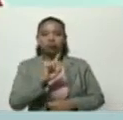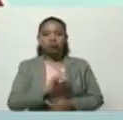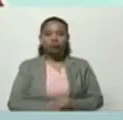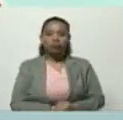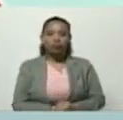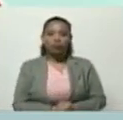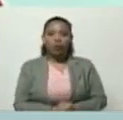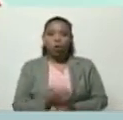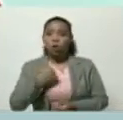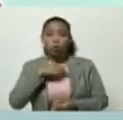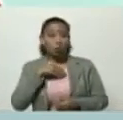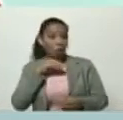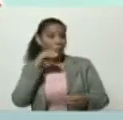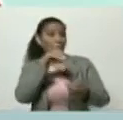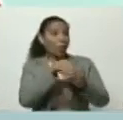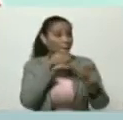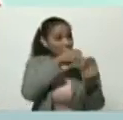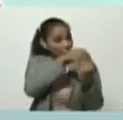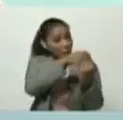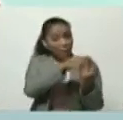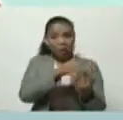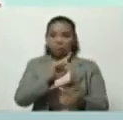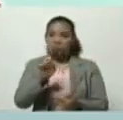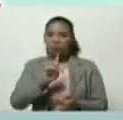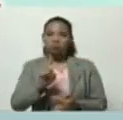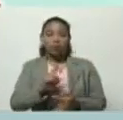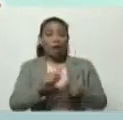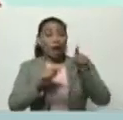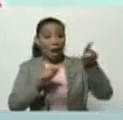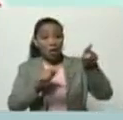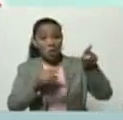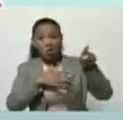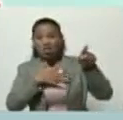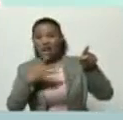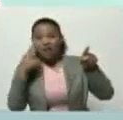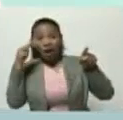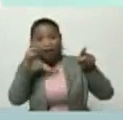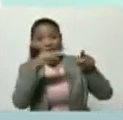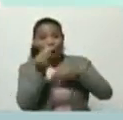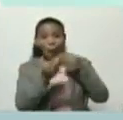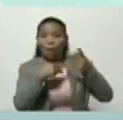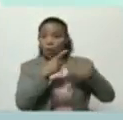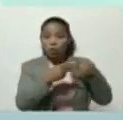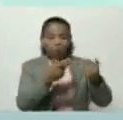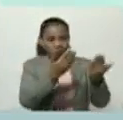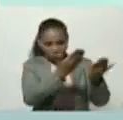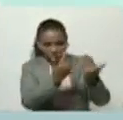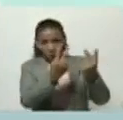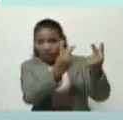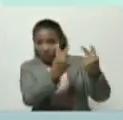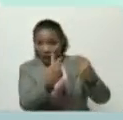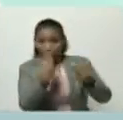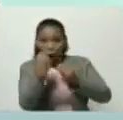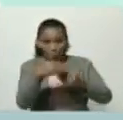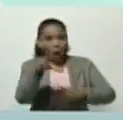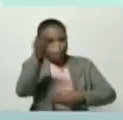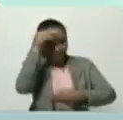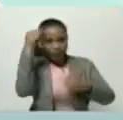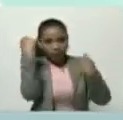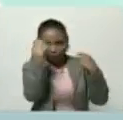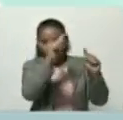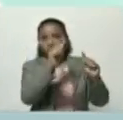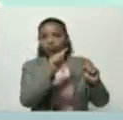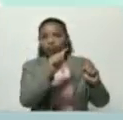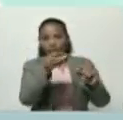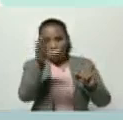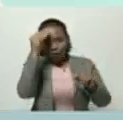No nos metemos con nadie. Entonces ellos que van a ver cómo está el proceso, que vean para que aprendan. como se hace